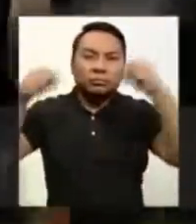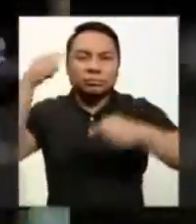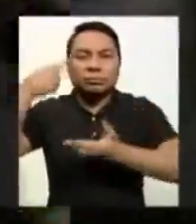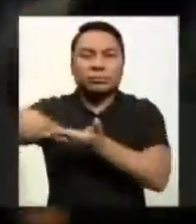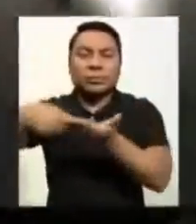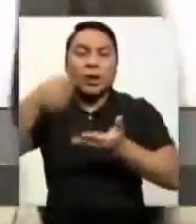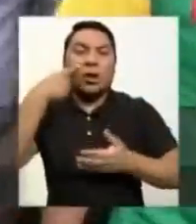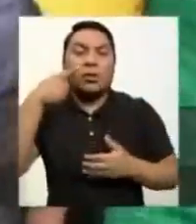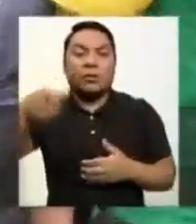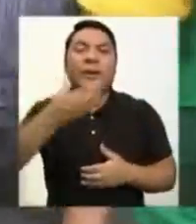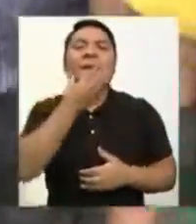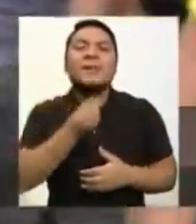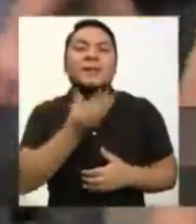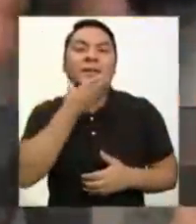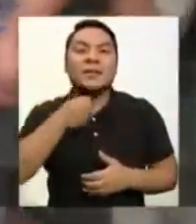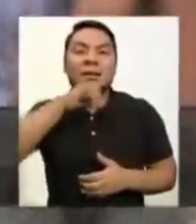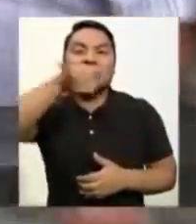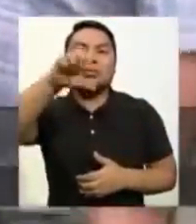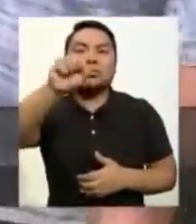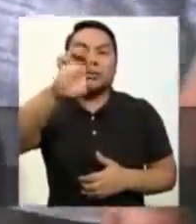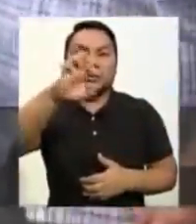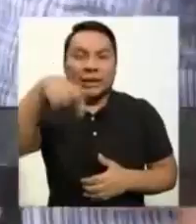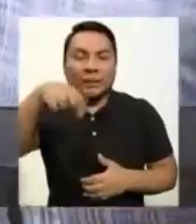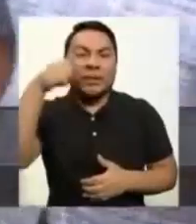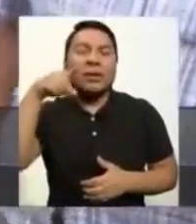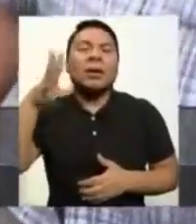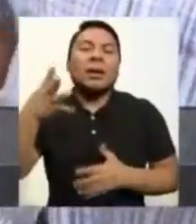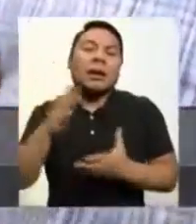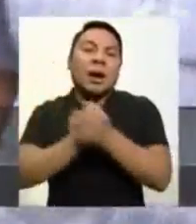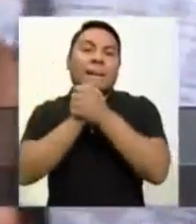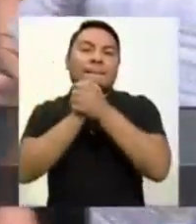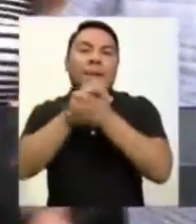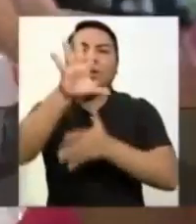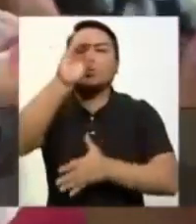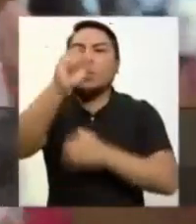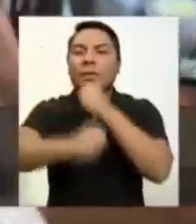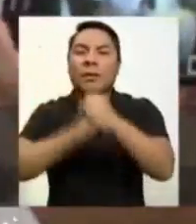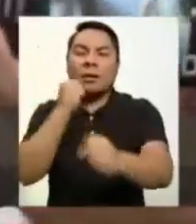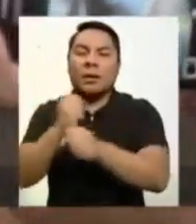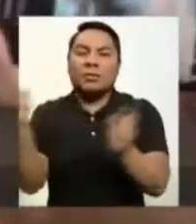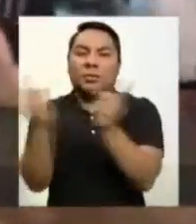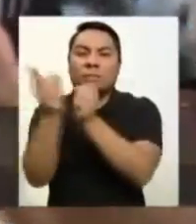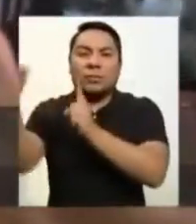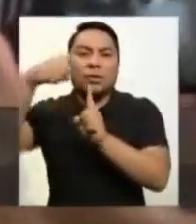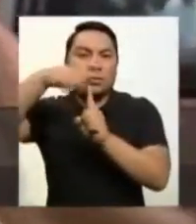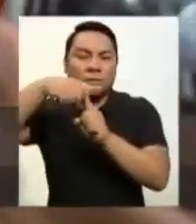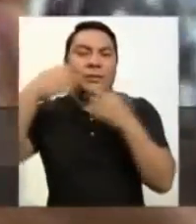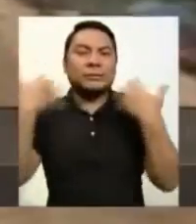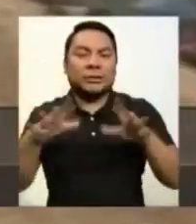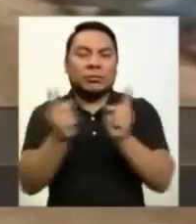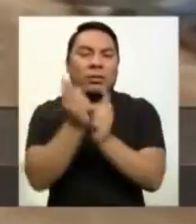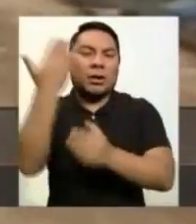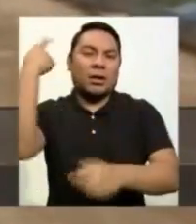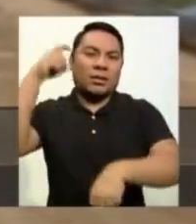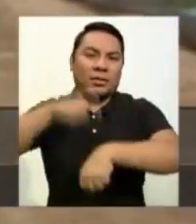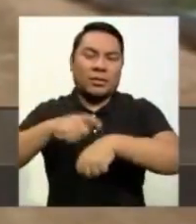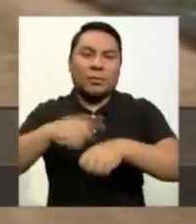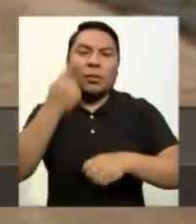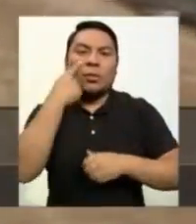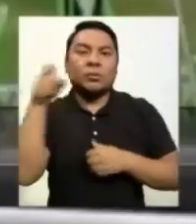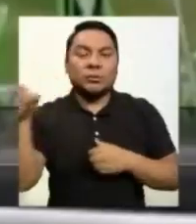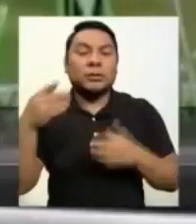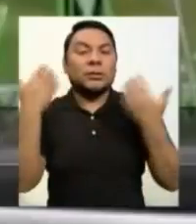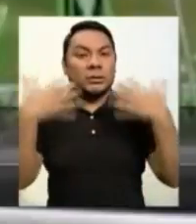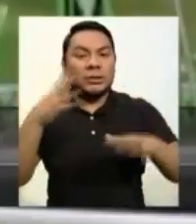israelí Joseph Maiman aseguró que su amistad de 50 años con el expresidente Alejandro Toledo se cortó hace buen tiempo. Con referencia al